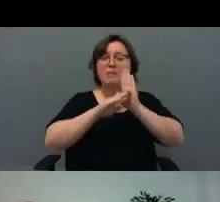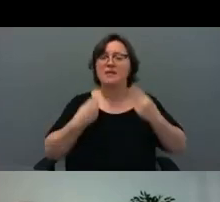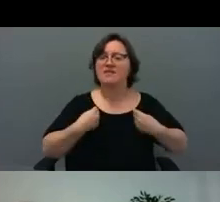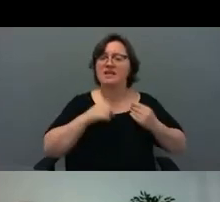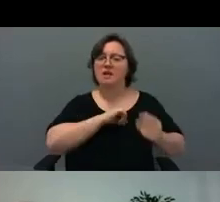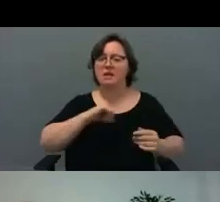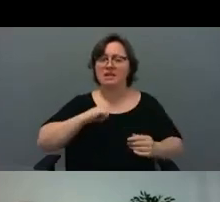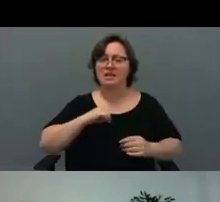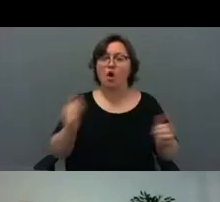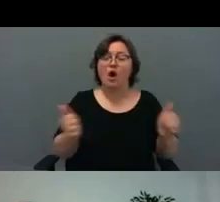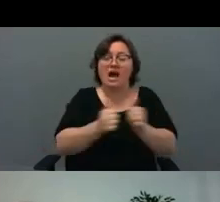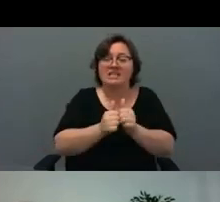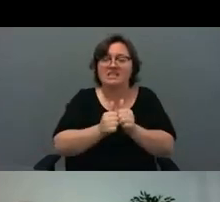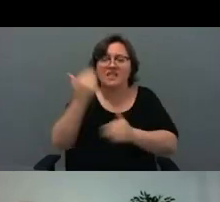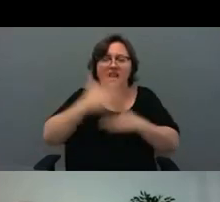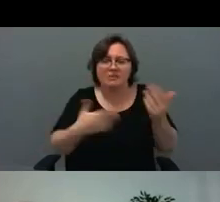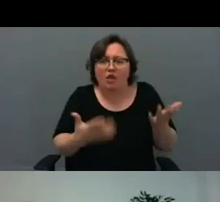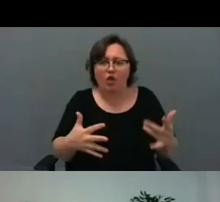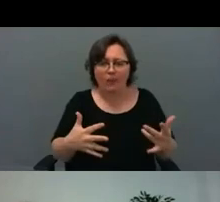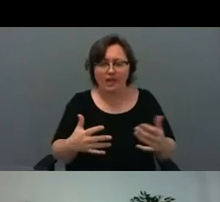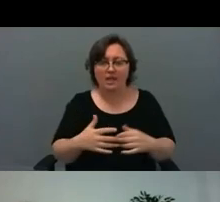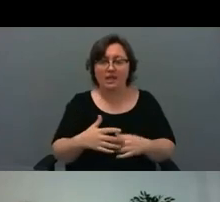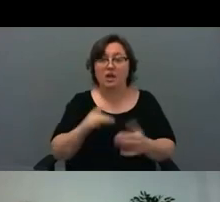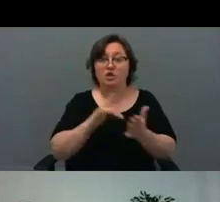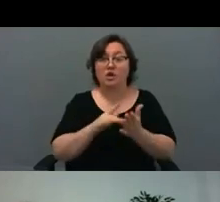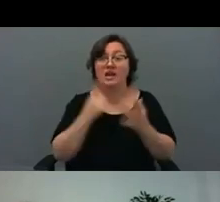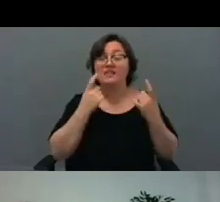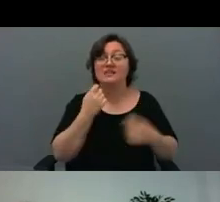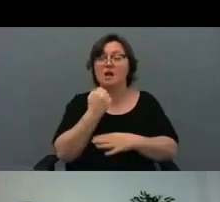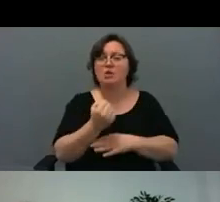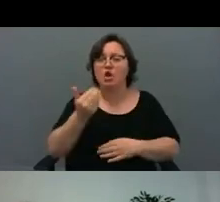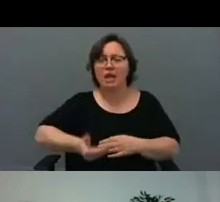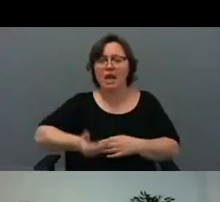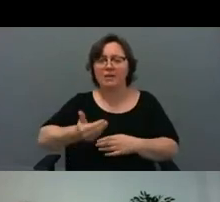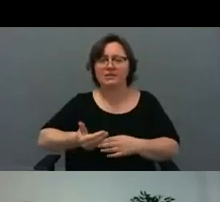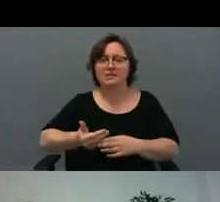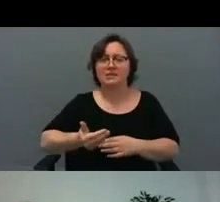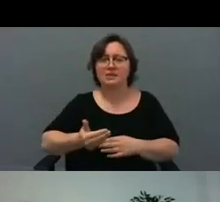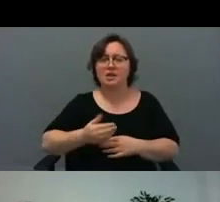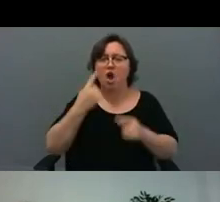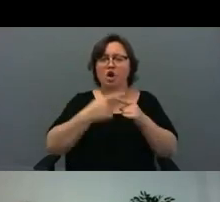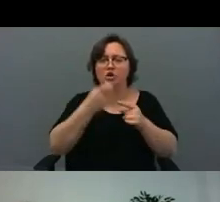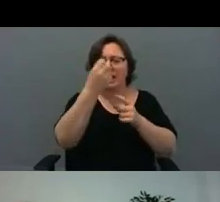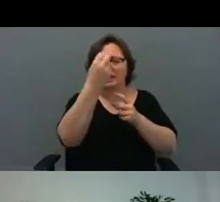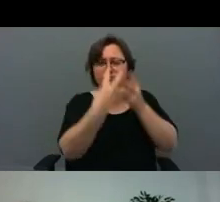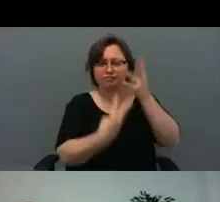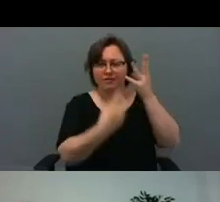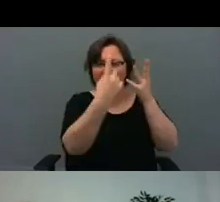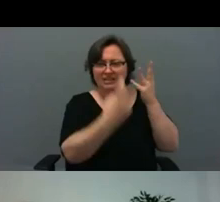asistencia personal? ¿Hasta qué punto? Porque cuando hay grandes necesidades de apoyo hay que tener en cuenta muchas otras